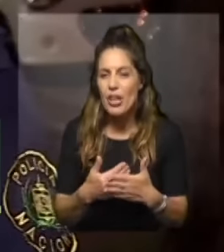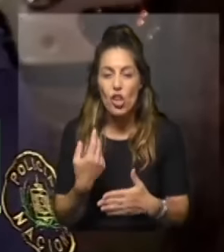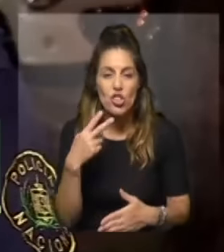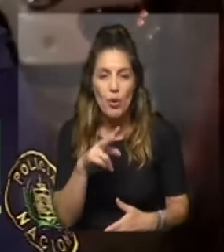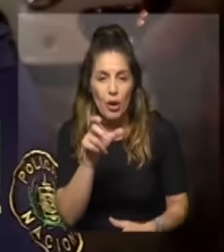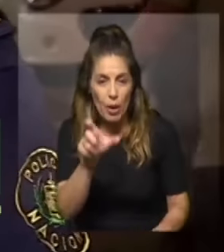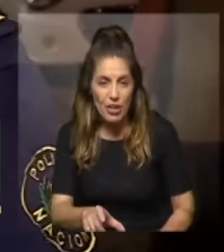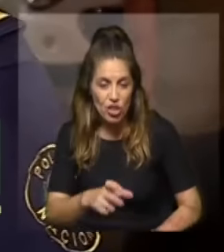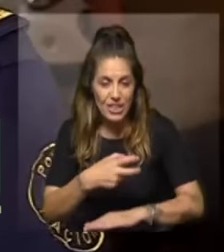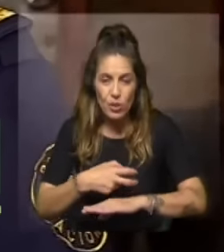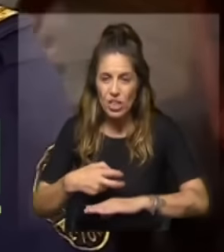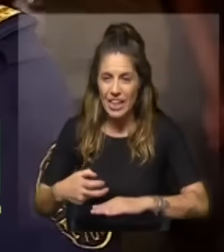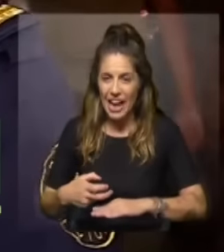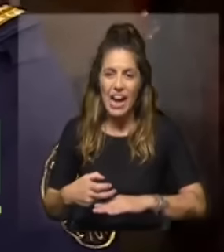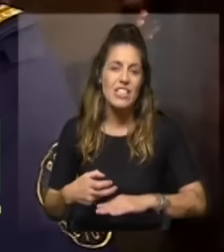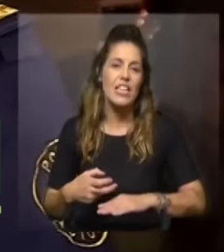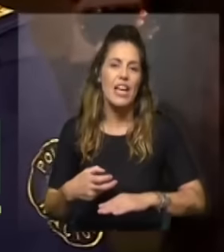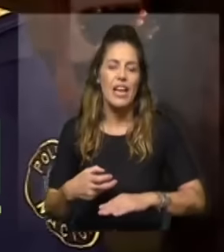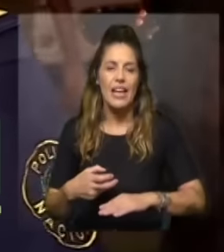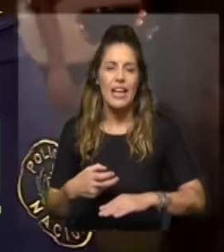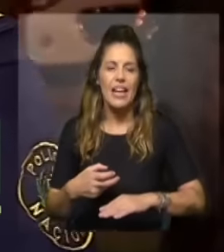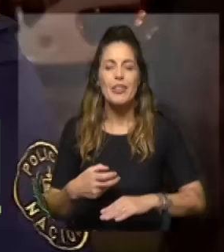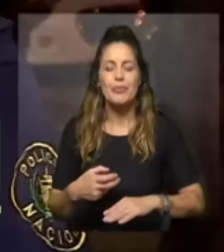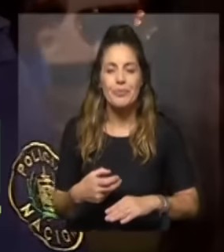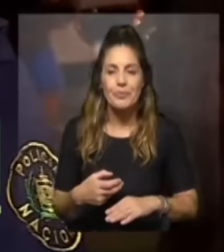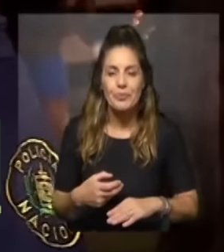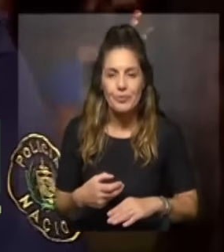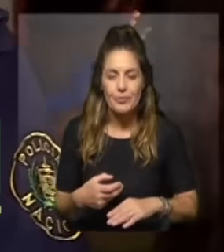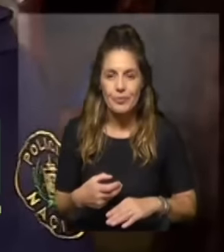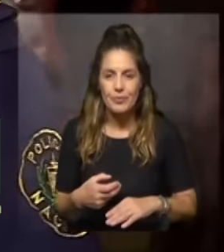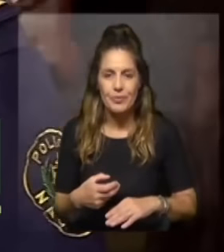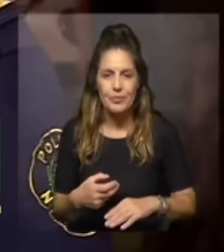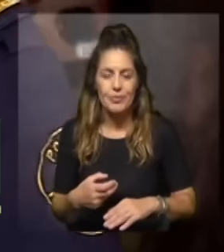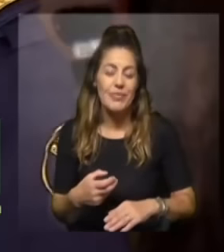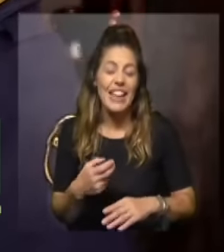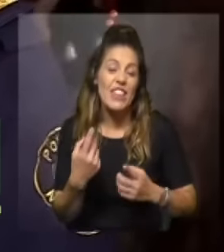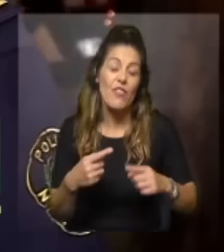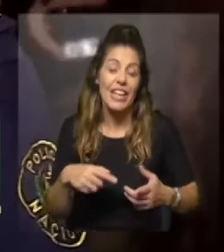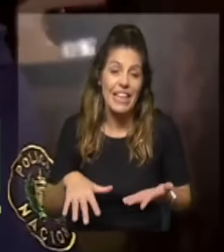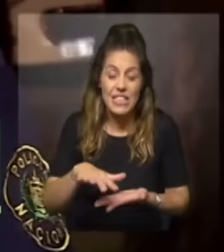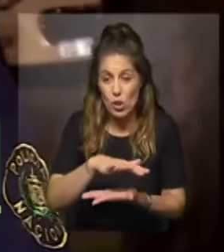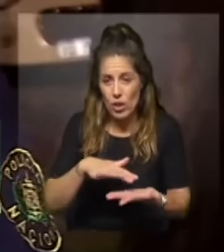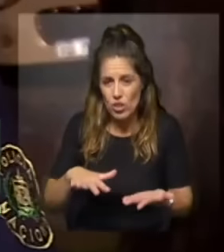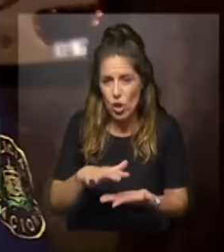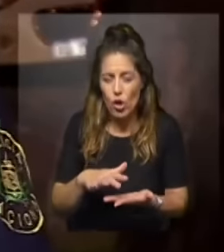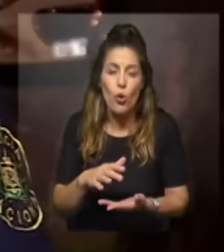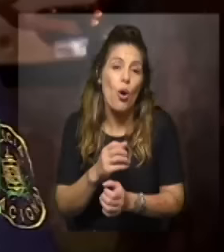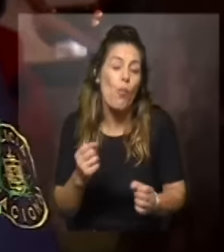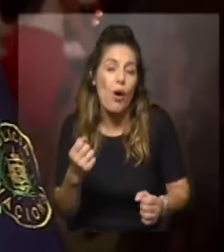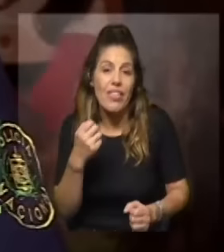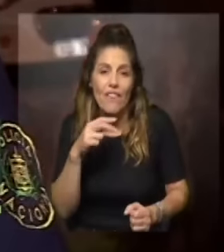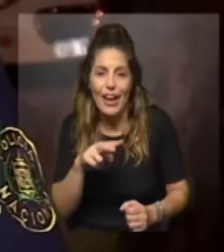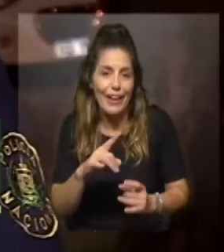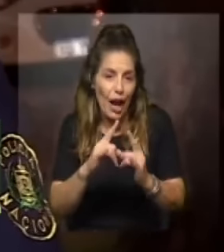calle me imagino que hasta en distintos este distintas circunstancias no no uno puede encontrar de